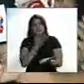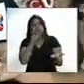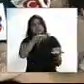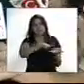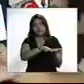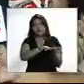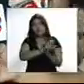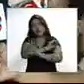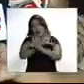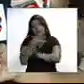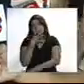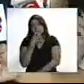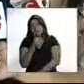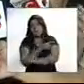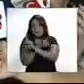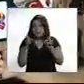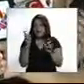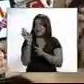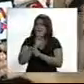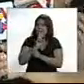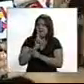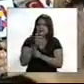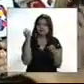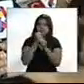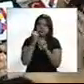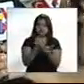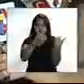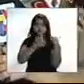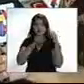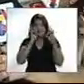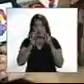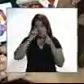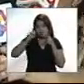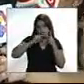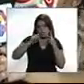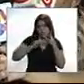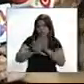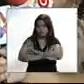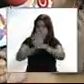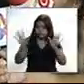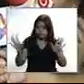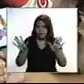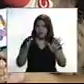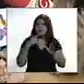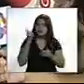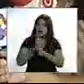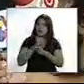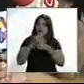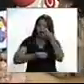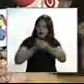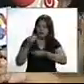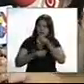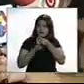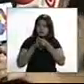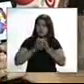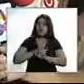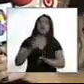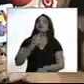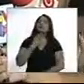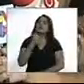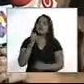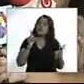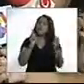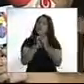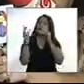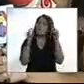de inmediato tareas por hacer y tareas muy precisas. Darnos de inmediato acciones a seguir. Yo le decía